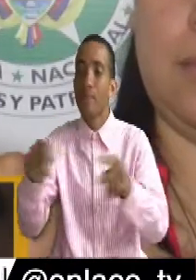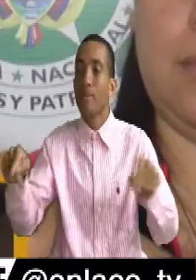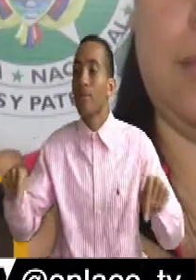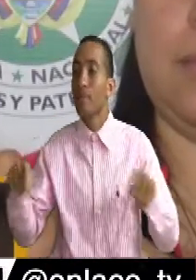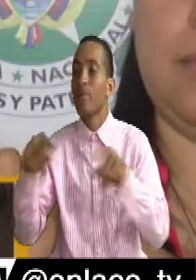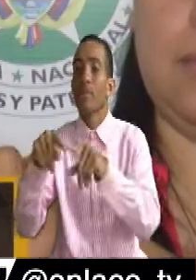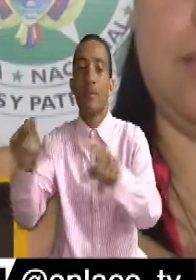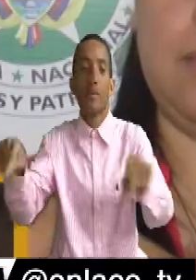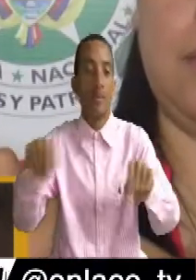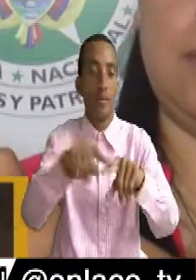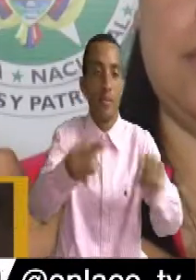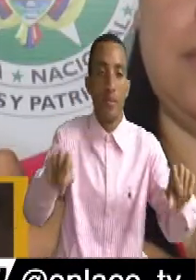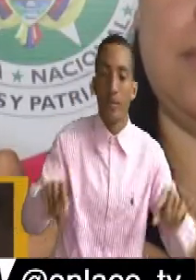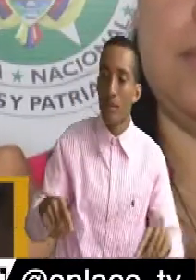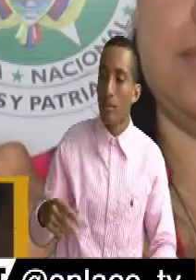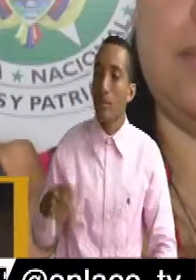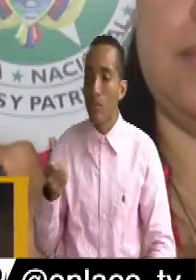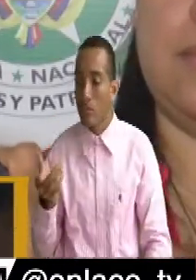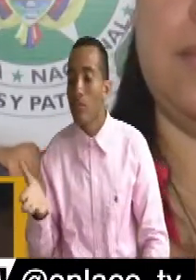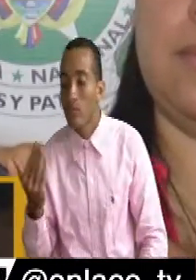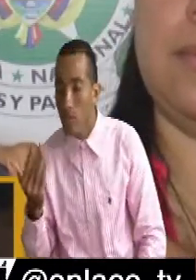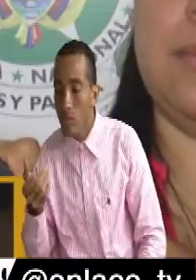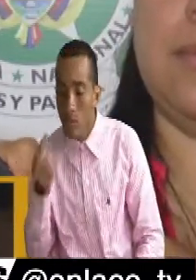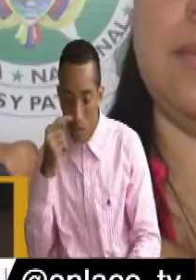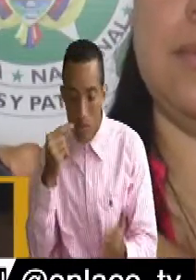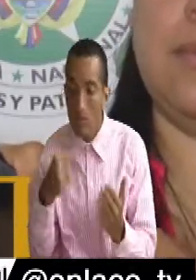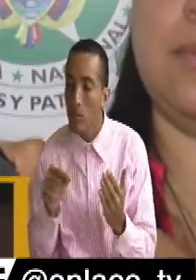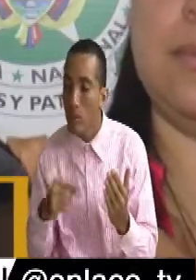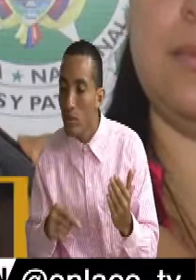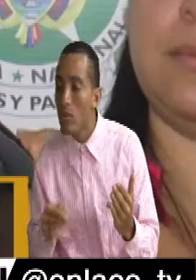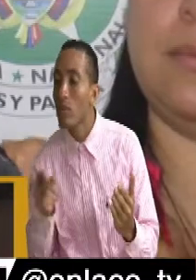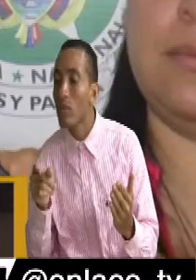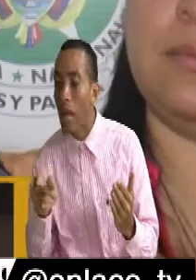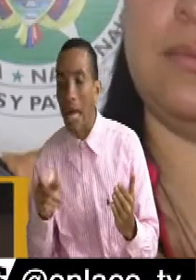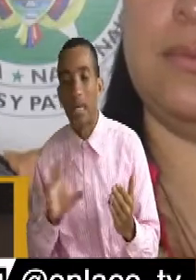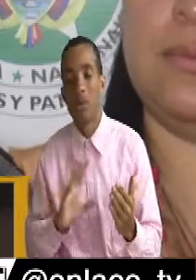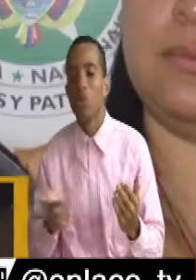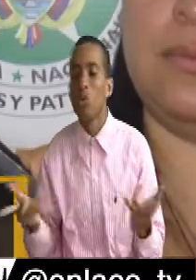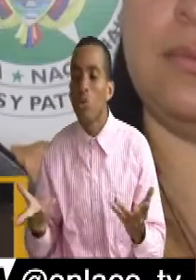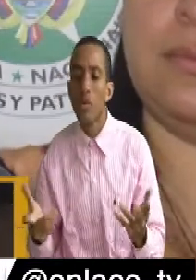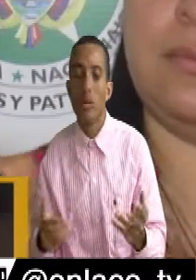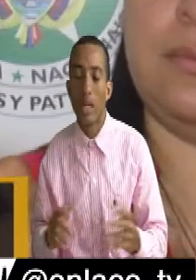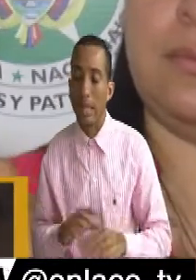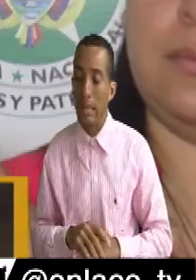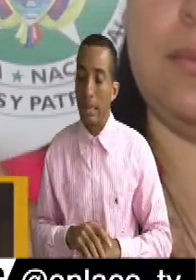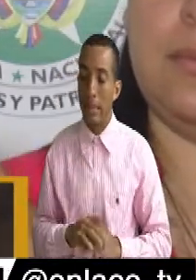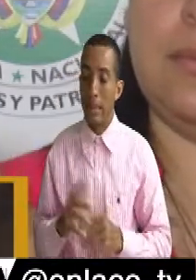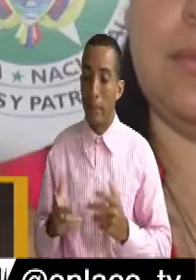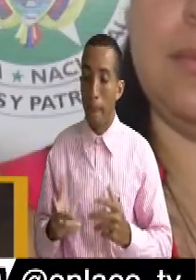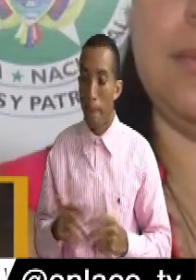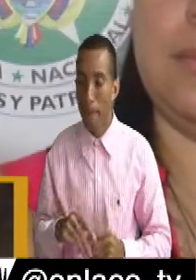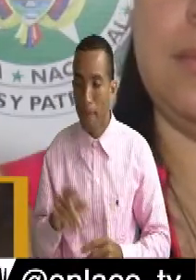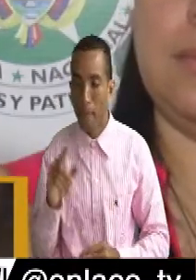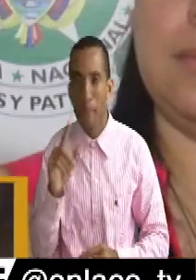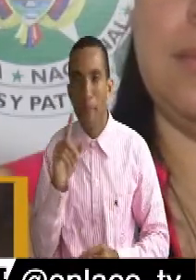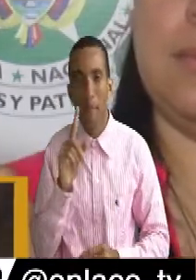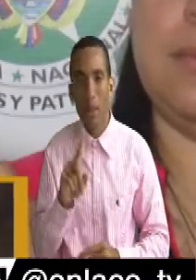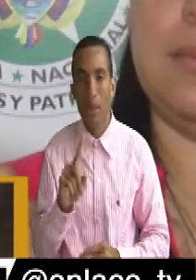elementos, incautando 50 celulares, aproximadamente unos 1.400 accesorios,